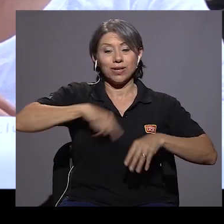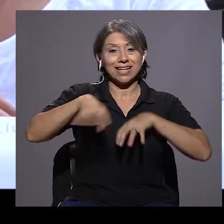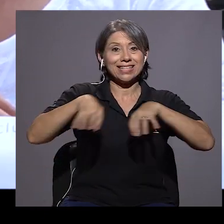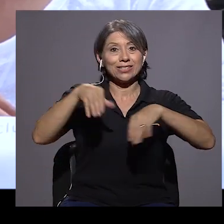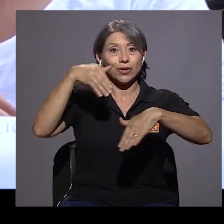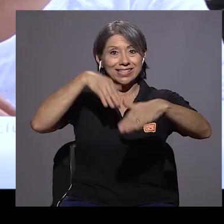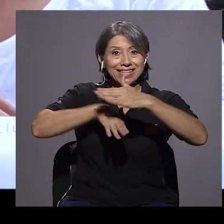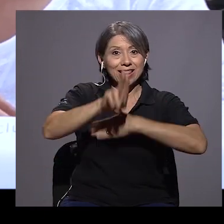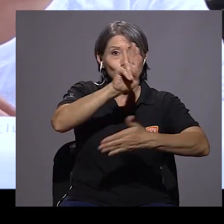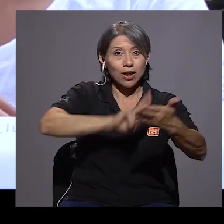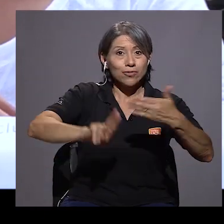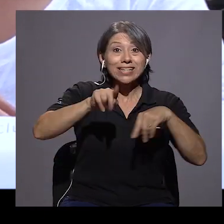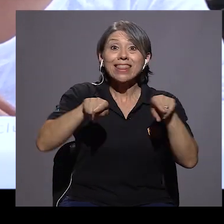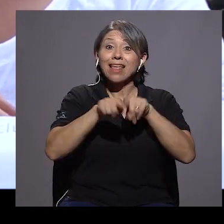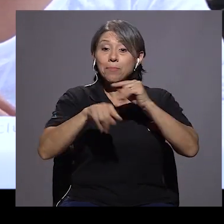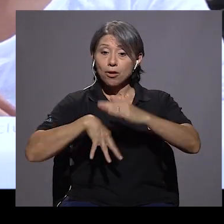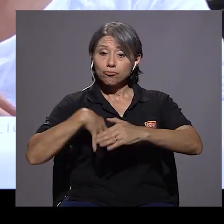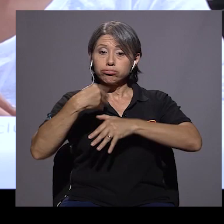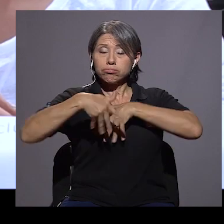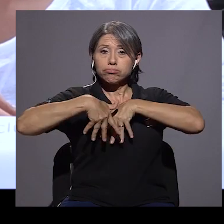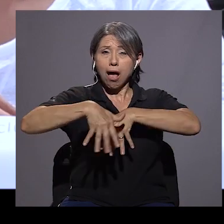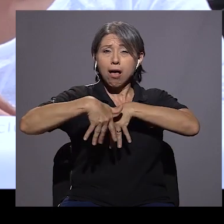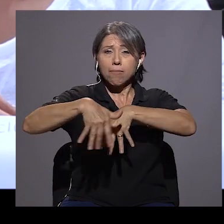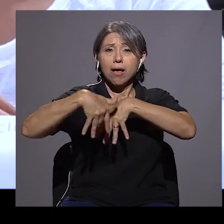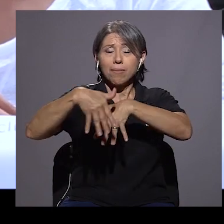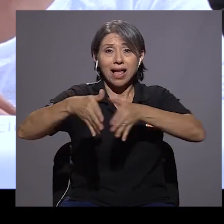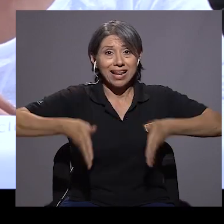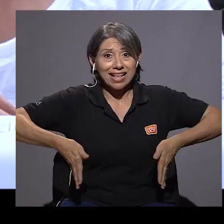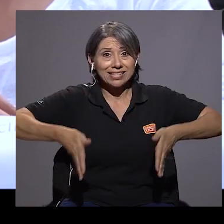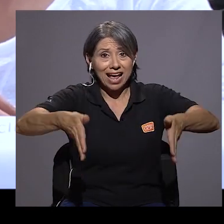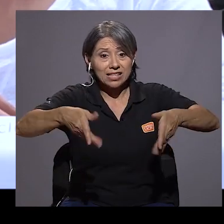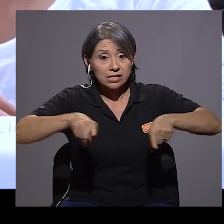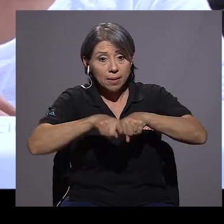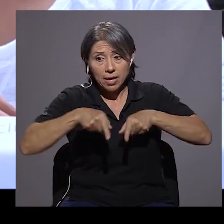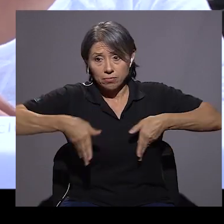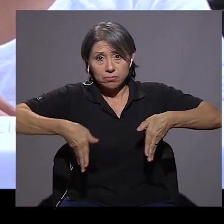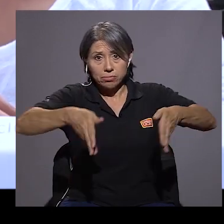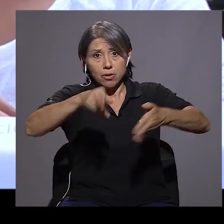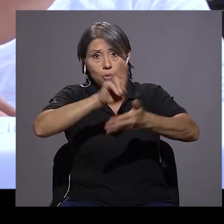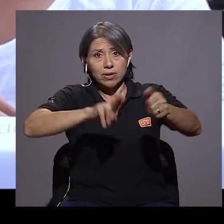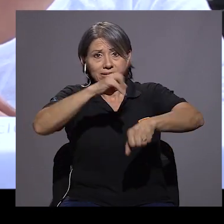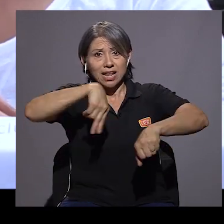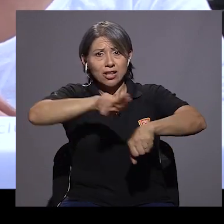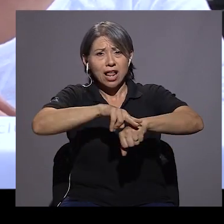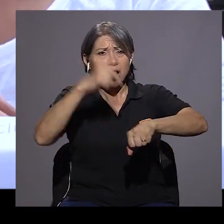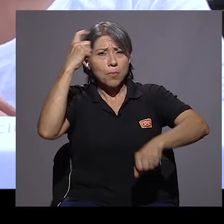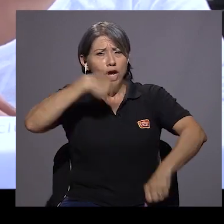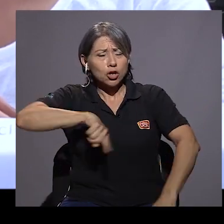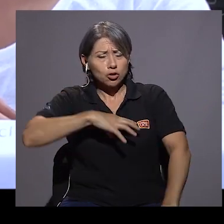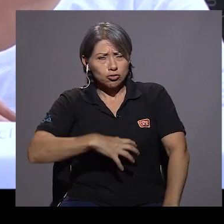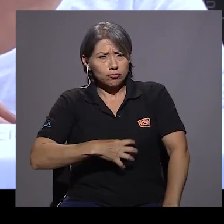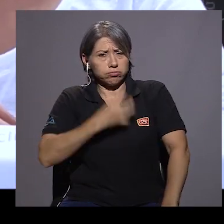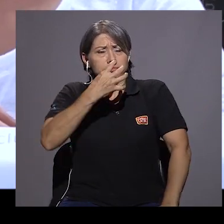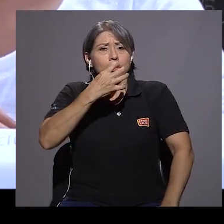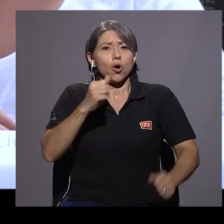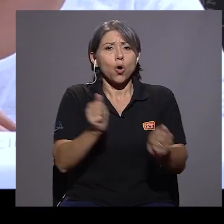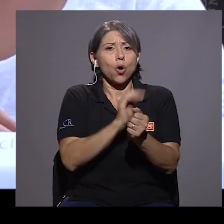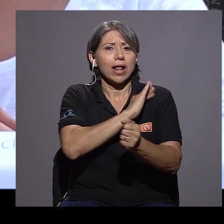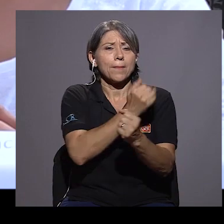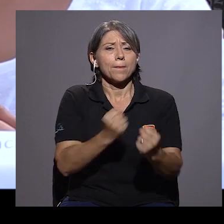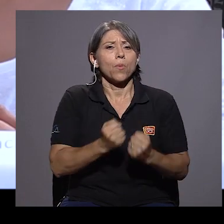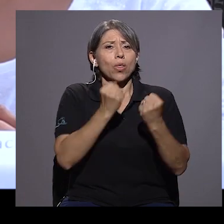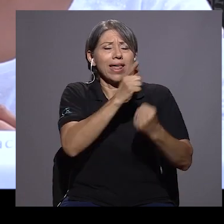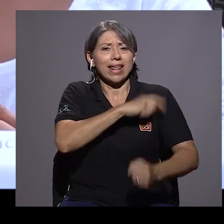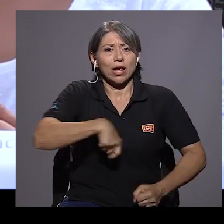a lo interno de la universidad, pero también en las calles, y esto queda muy demostrado en el caso de la UNA, porque nuestra molestia